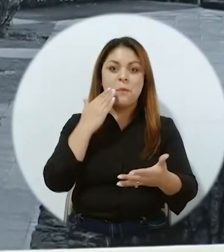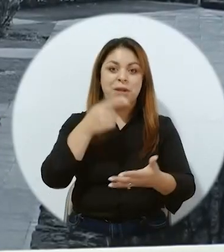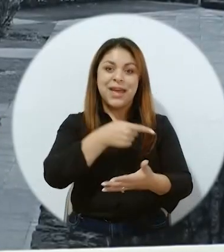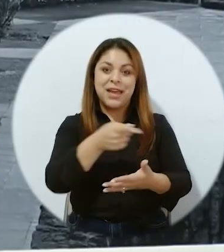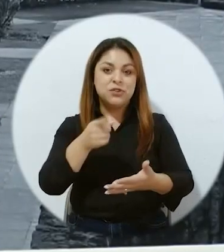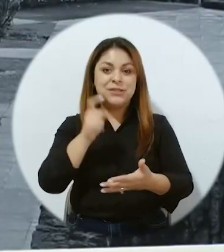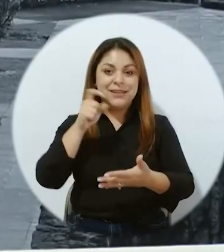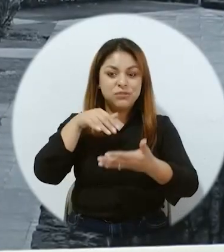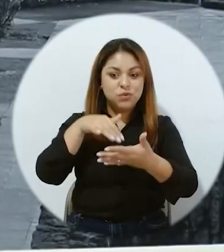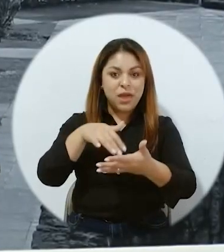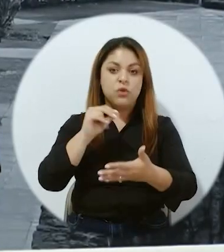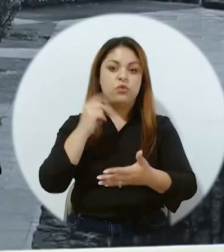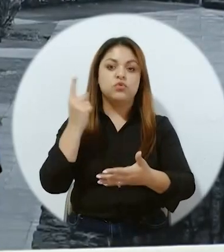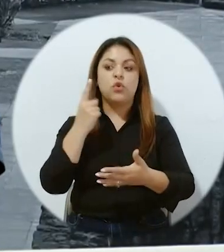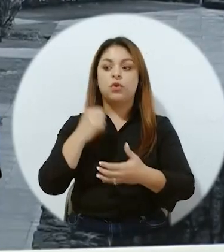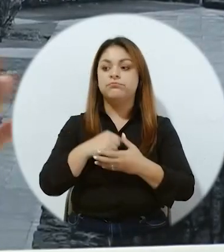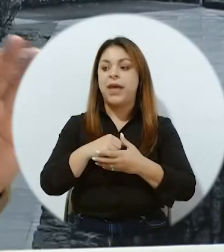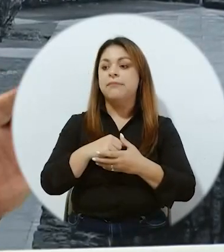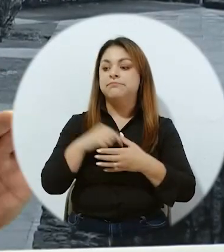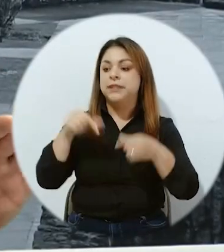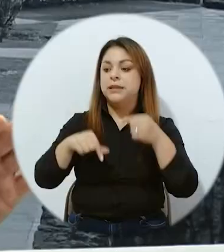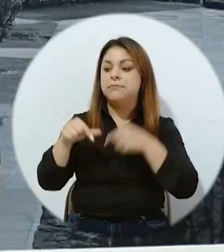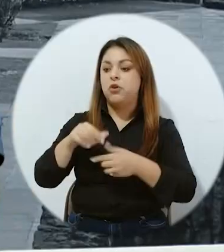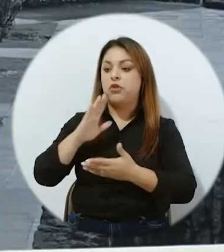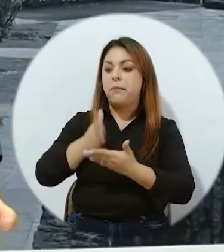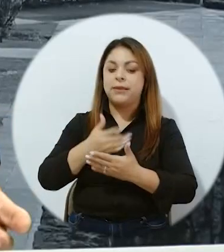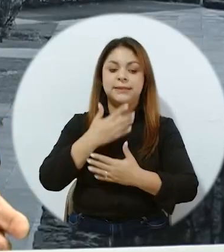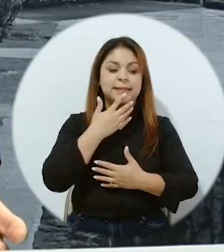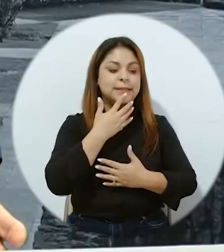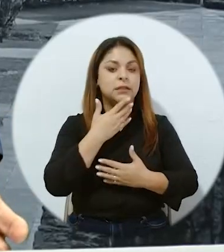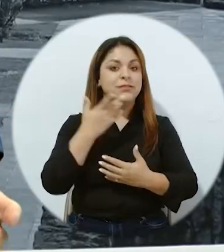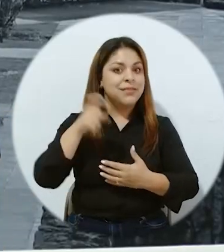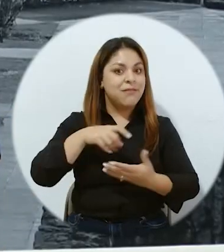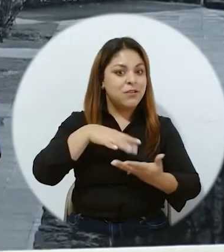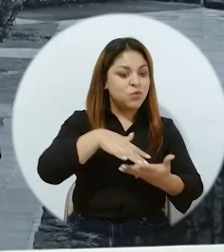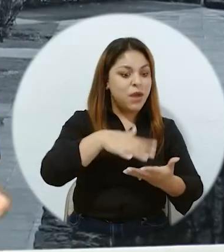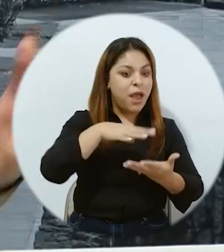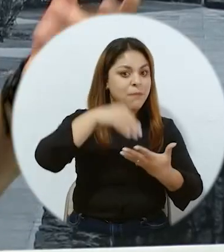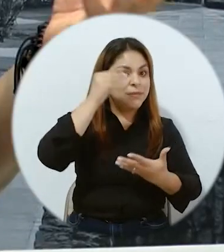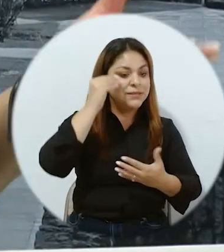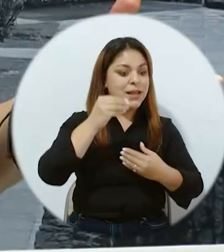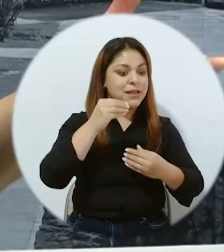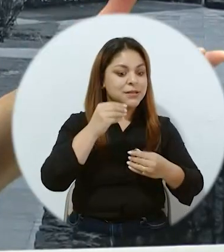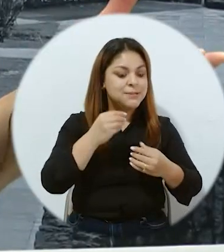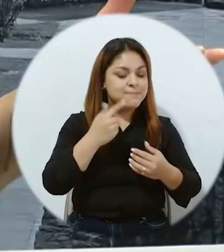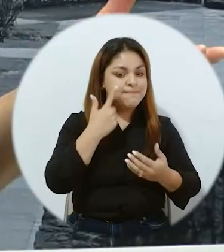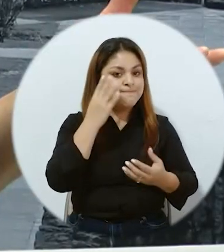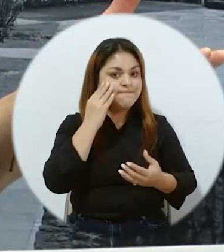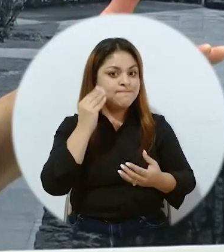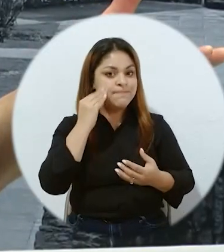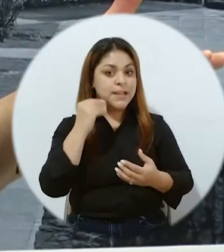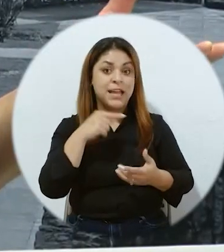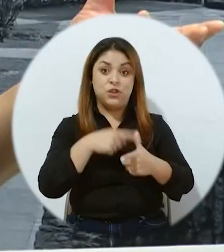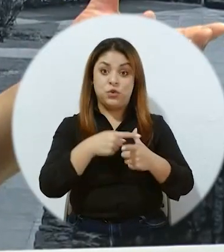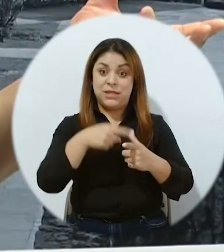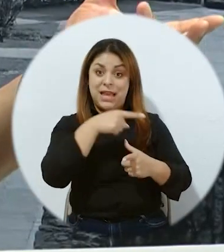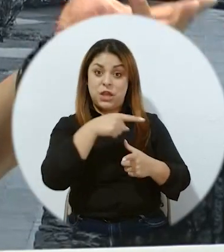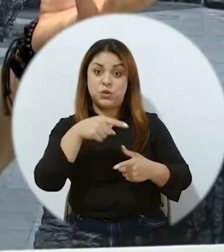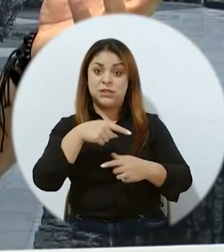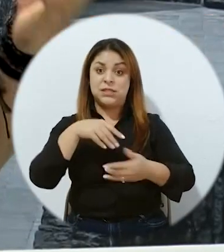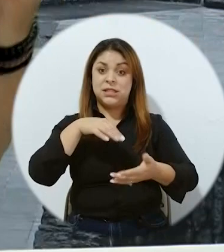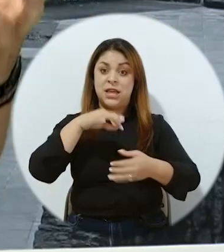estudiar estas cosas, no puedes nada más llegar y aplicar un químico y se acabó, tienes que estudiar, es más tienes que fácil aprender. Entonces las personas agricultoras,